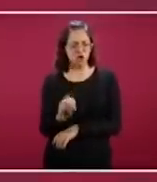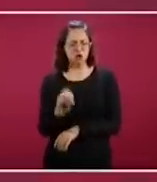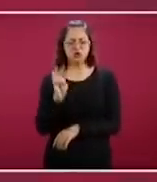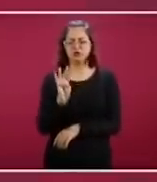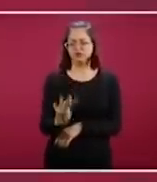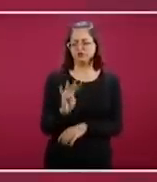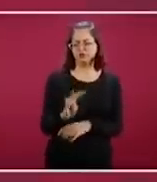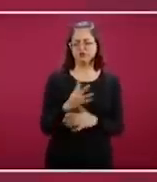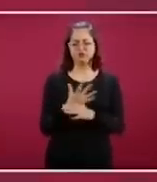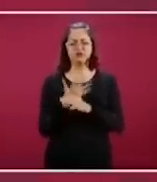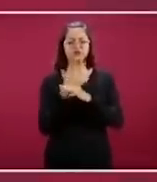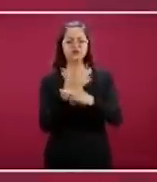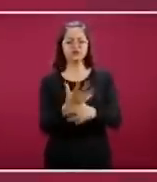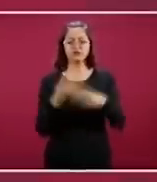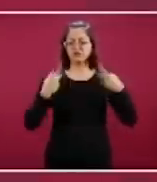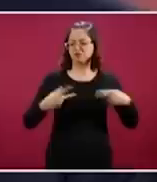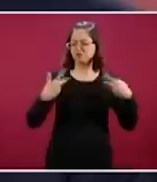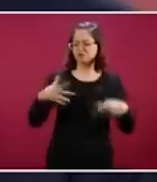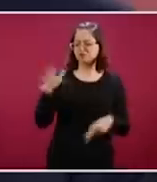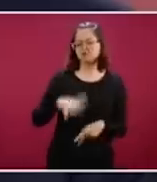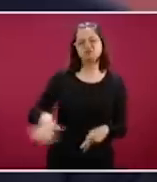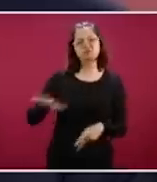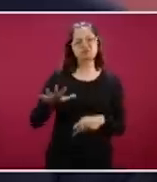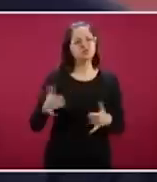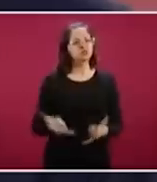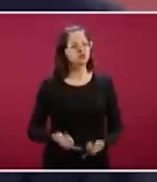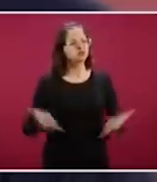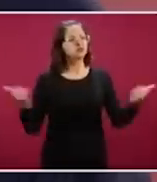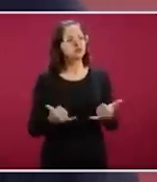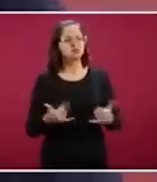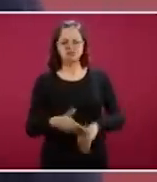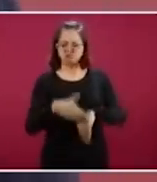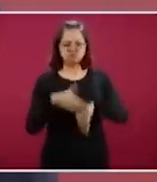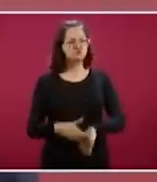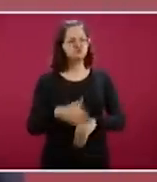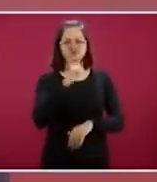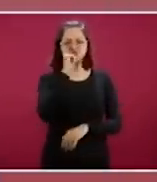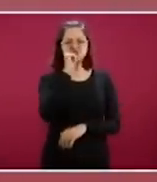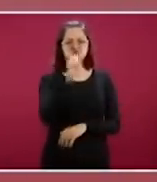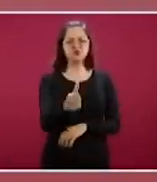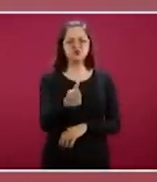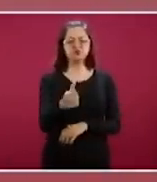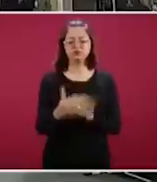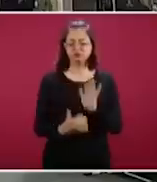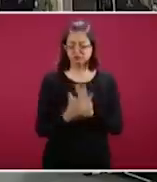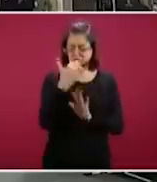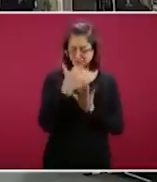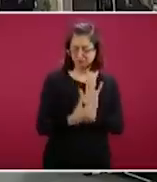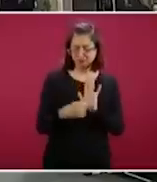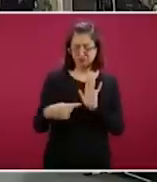para la desobediencia civil, que es uno de los textos que debería de